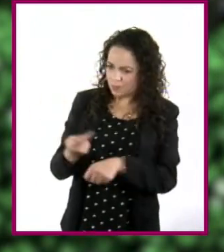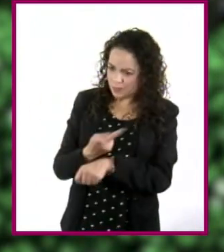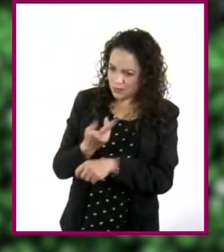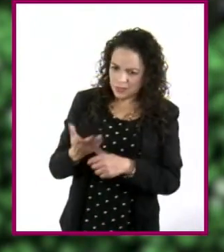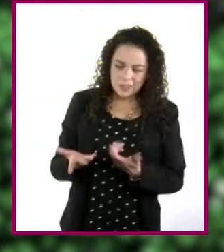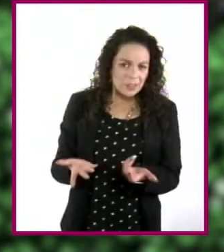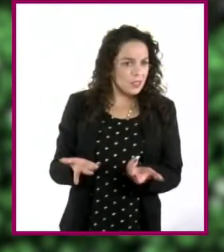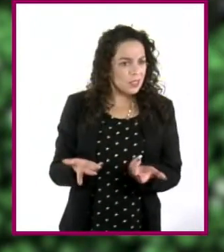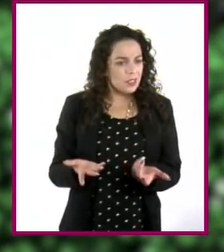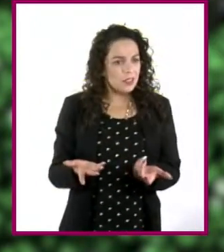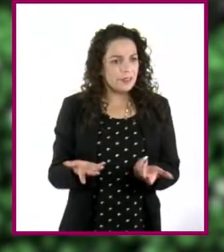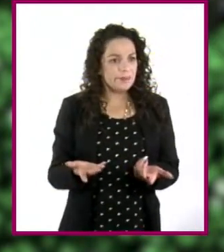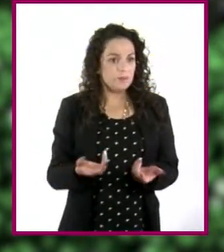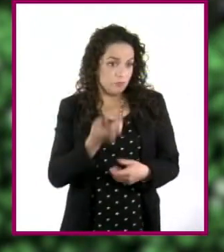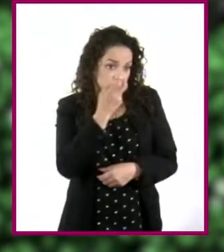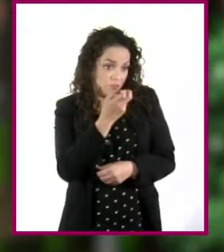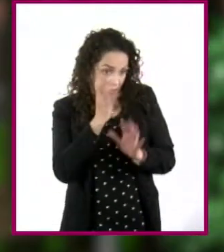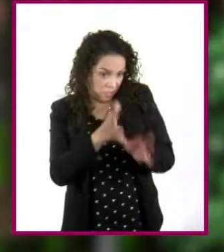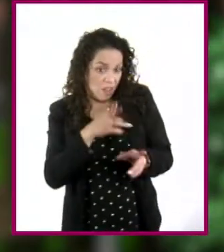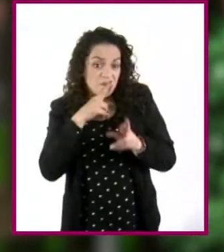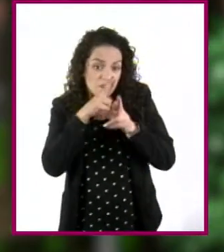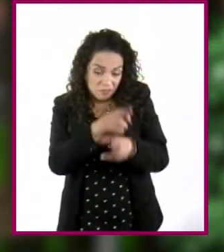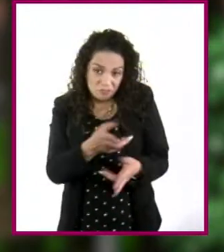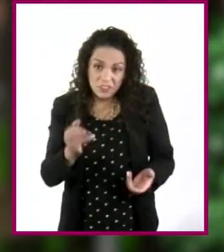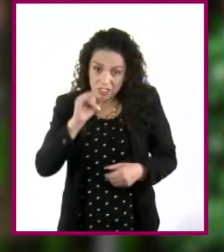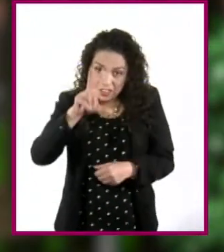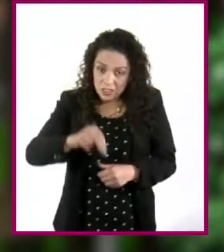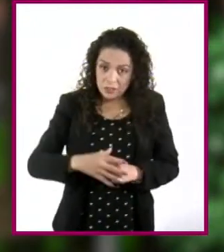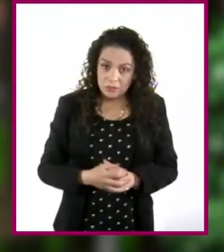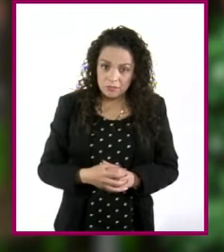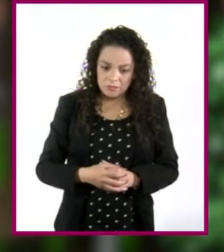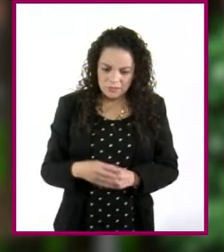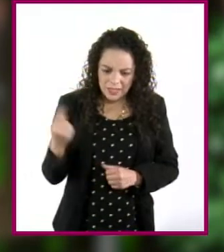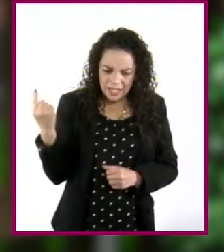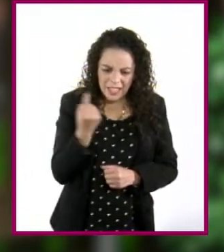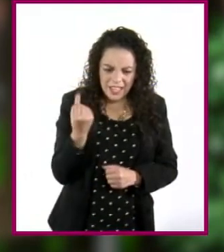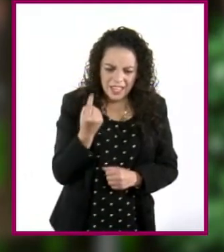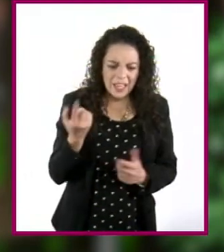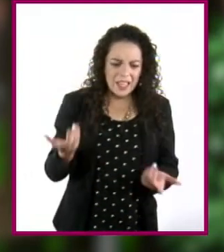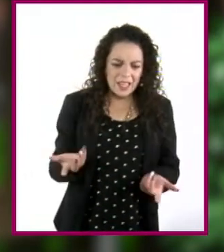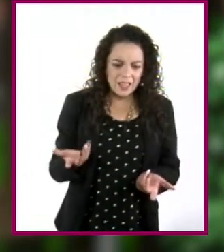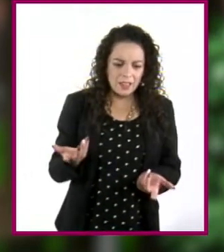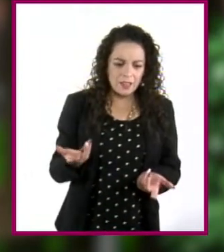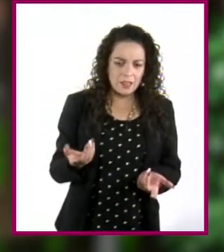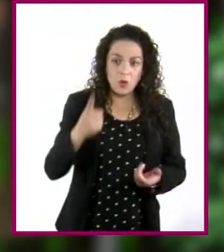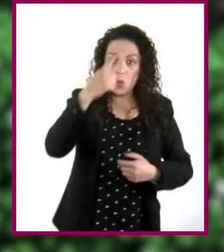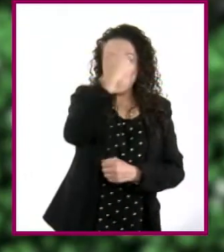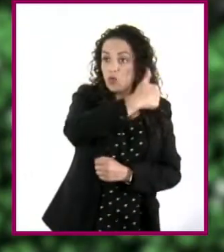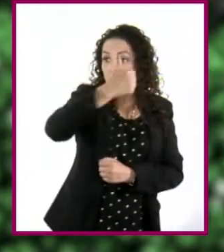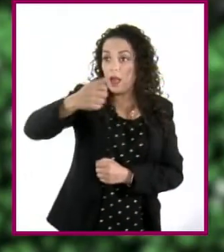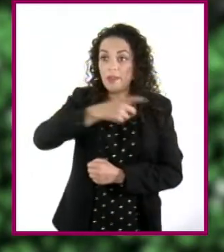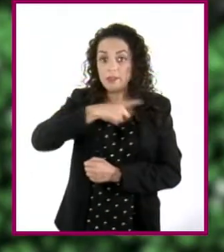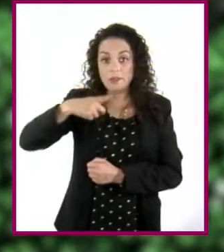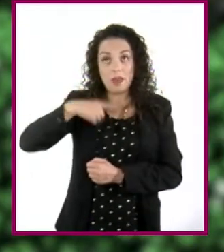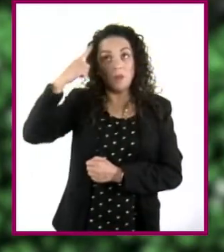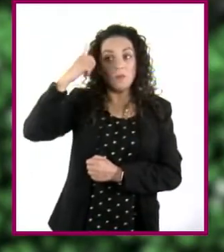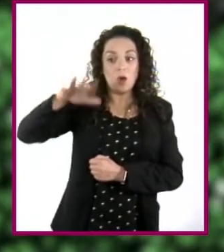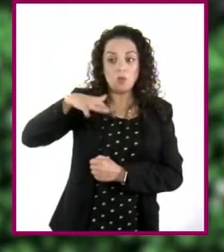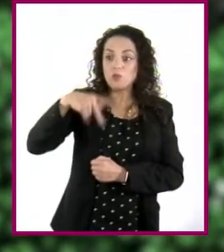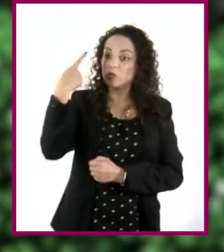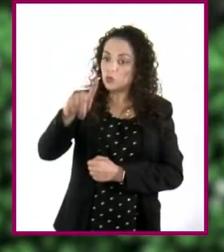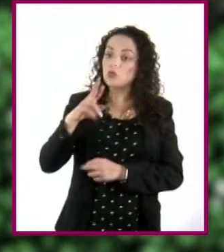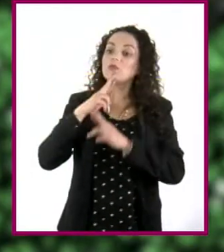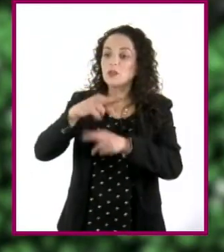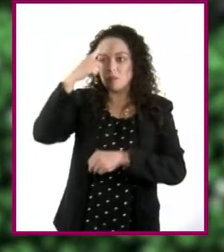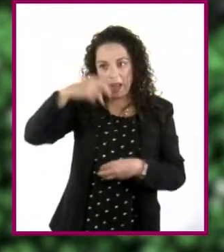Pues es que eso ya es una respuesta, ¿no? ¿Qué? ¿Que cada uno tenga que buscar la suya? A mí me suena a que